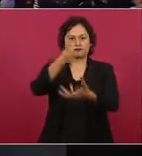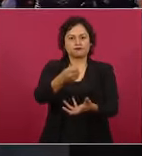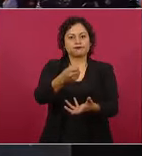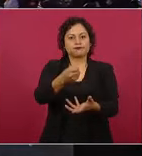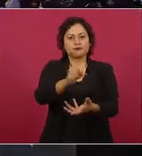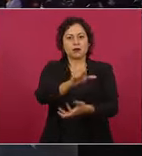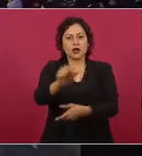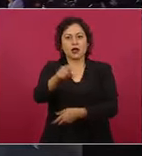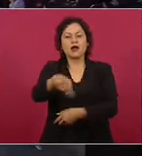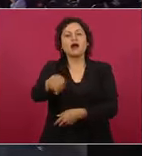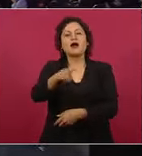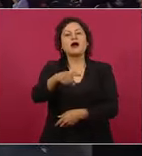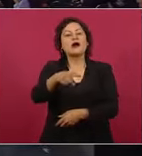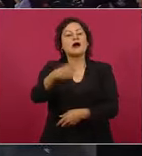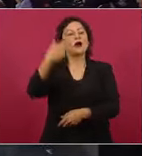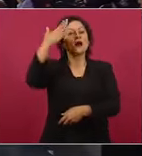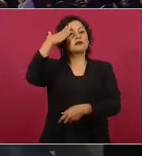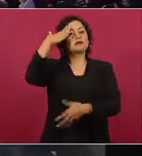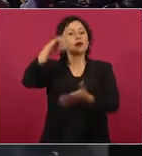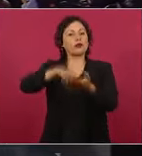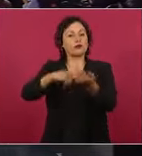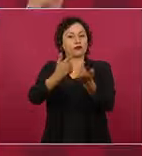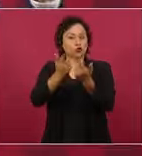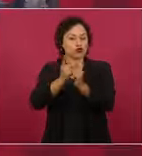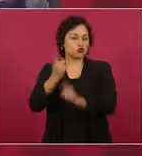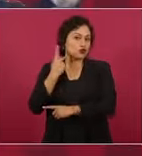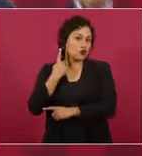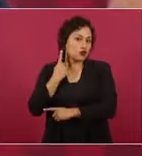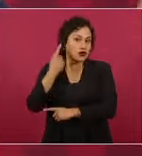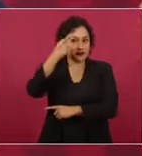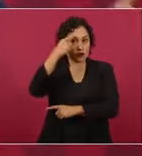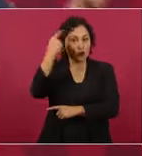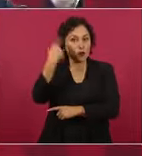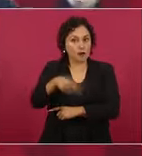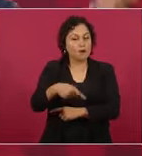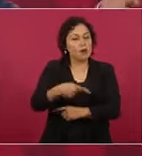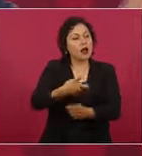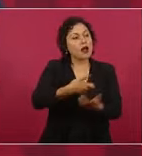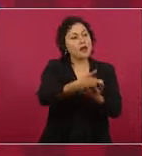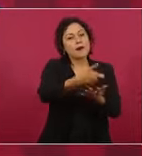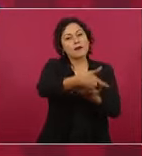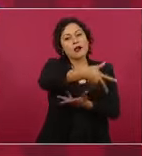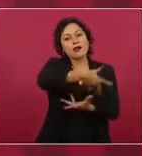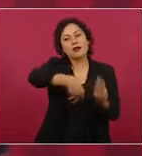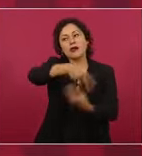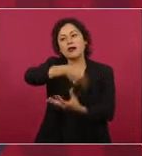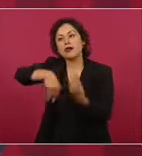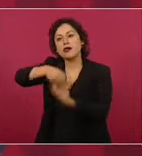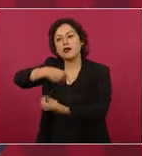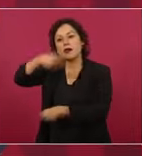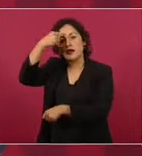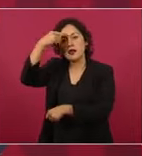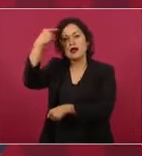a un dirigente de un partido para lograr los votos de la llamada reforma energética.